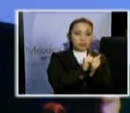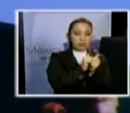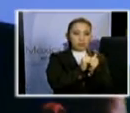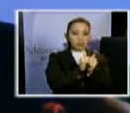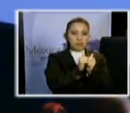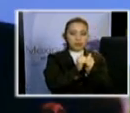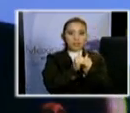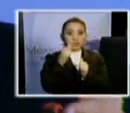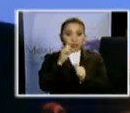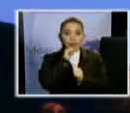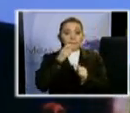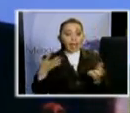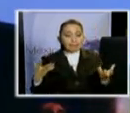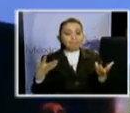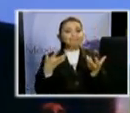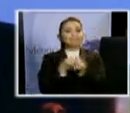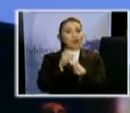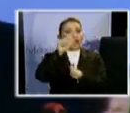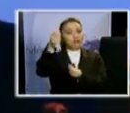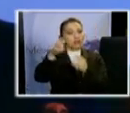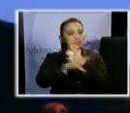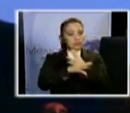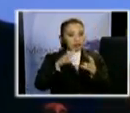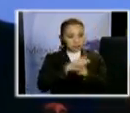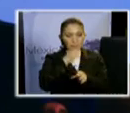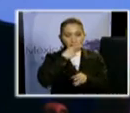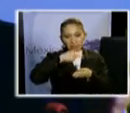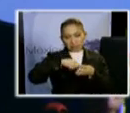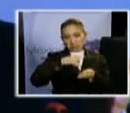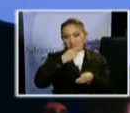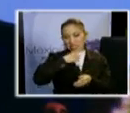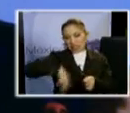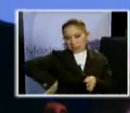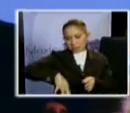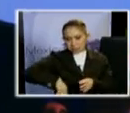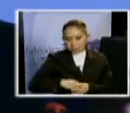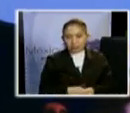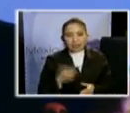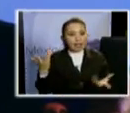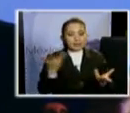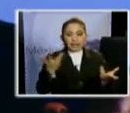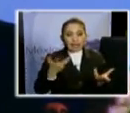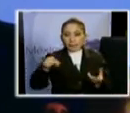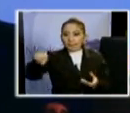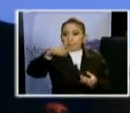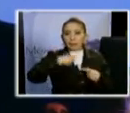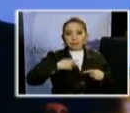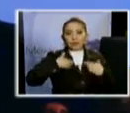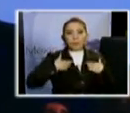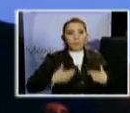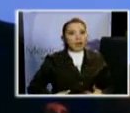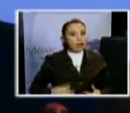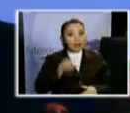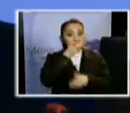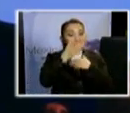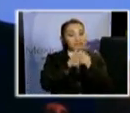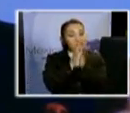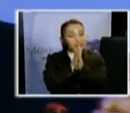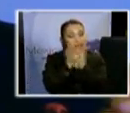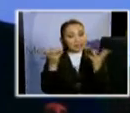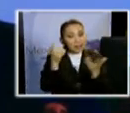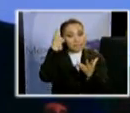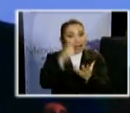estable, sino que está acompañado de muchos impactos como los que ya mencioné. ¿Qué es lo que tenemos que hacer? ¿Qué es lo que las sociedades humanas están llamadas a hacer